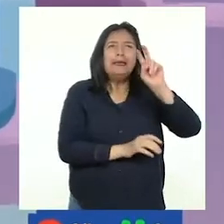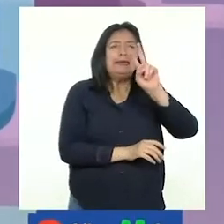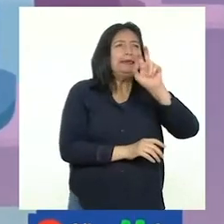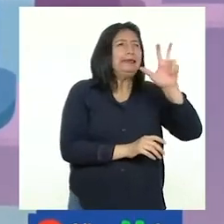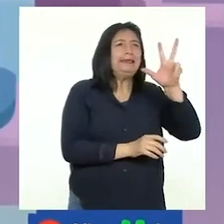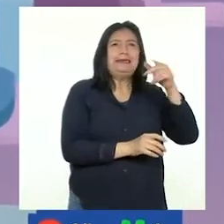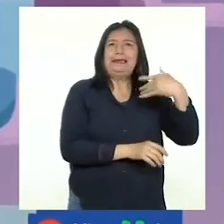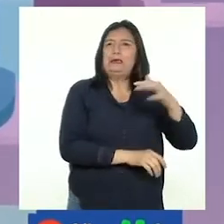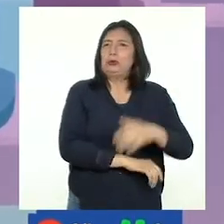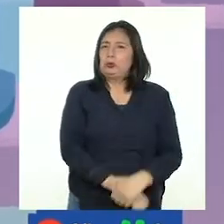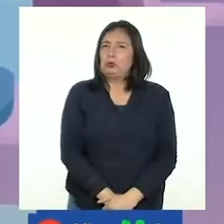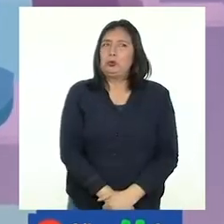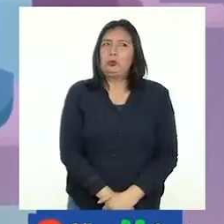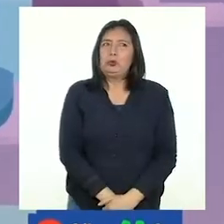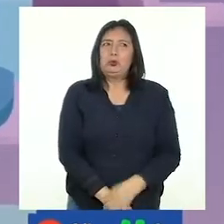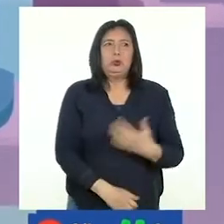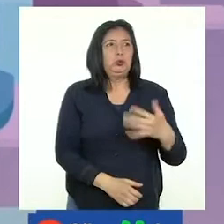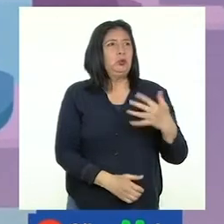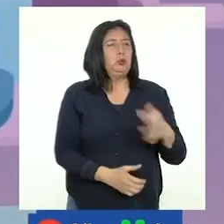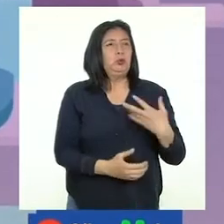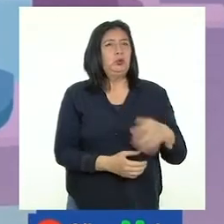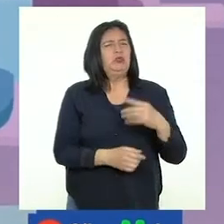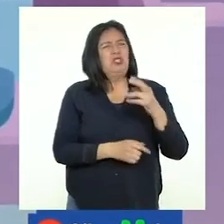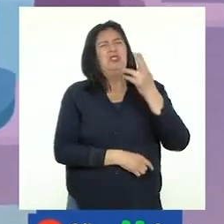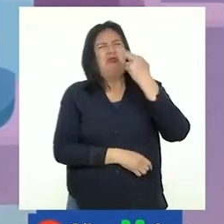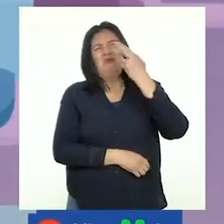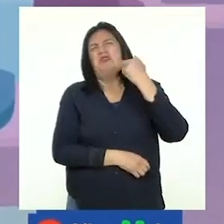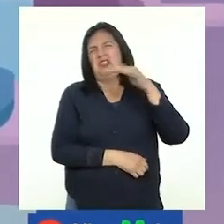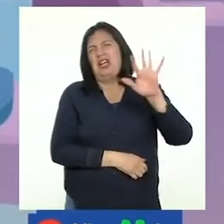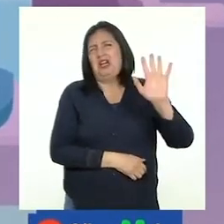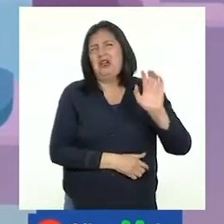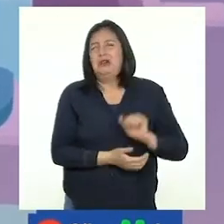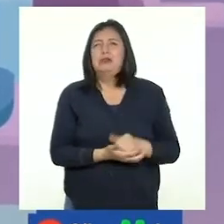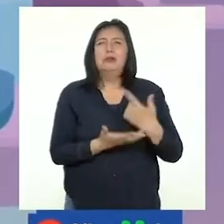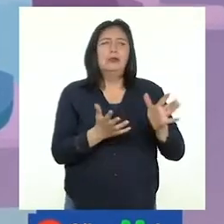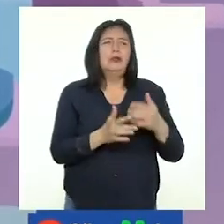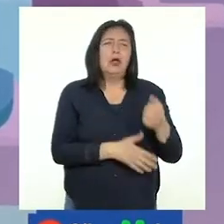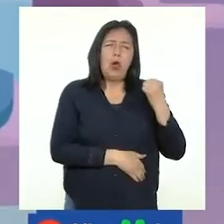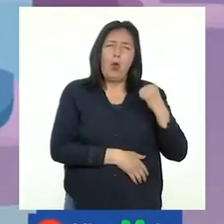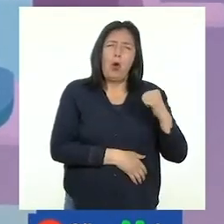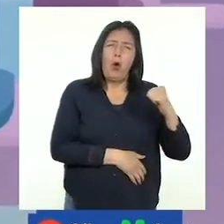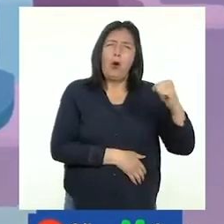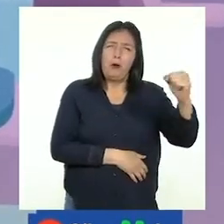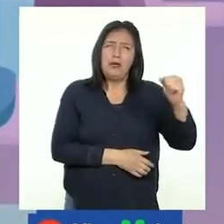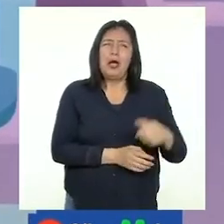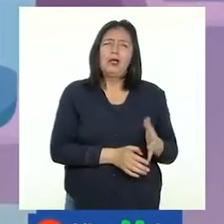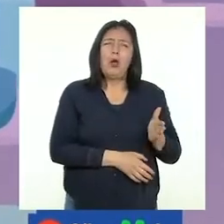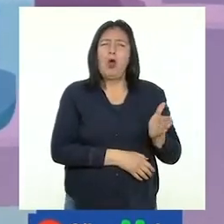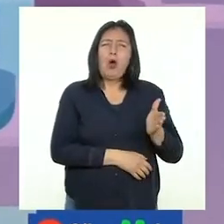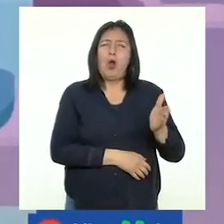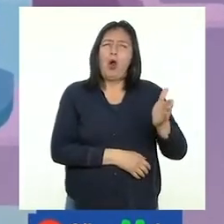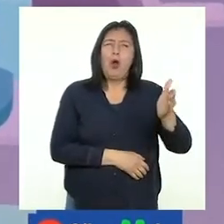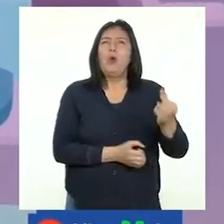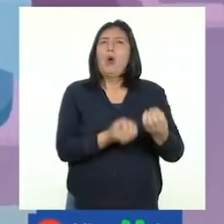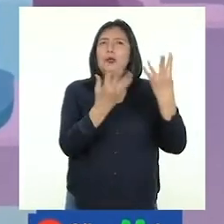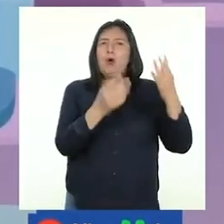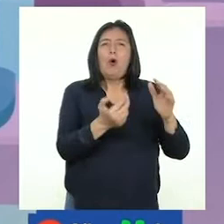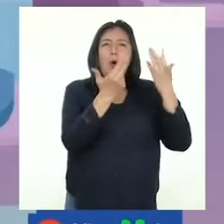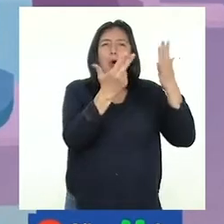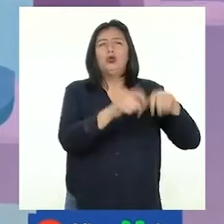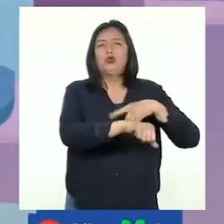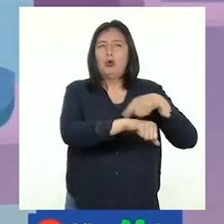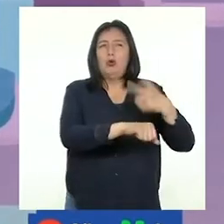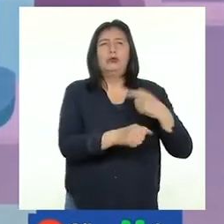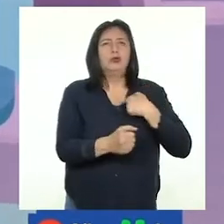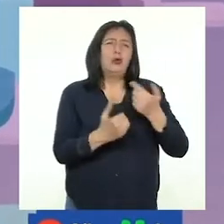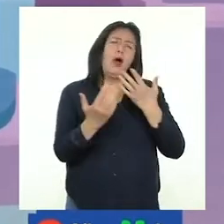grados centígrados. Pero eso ocurre muy rara vez. El trayecto duró aproximadamente 8 horas y